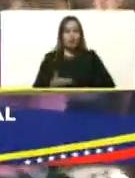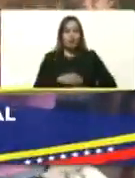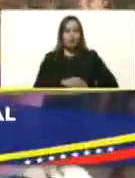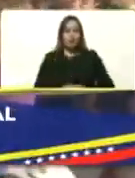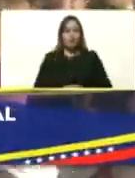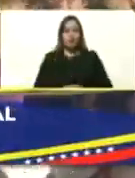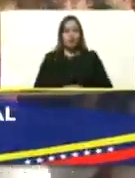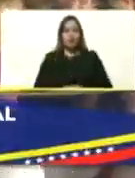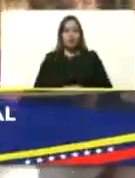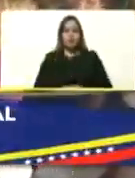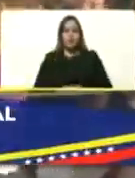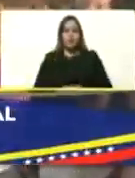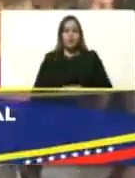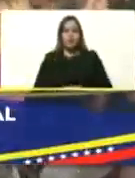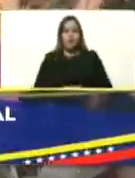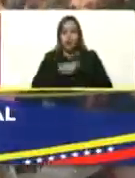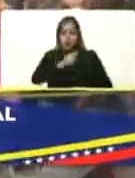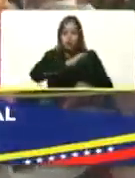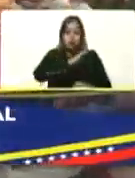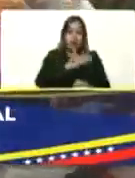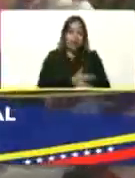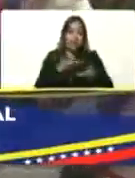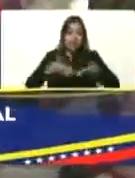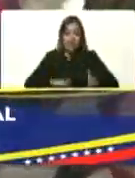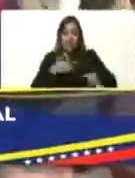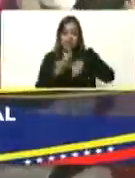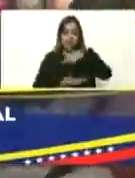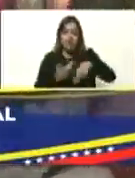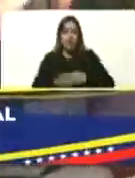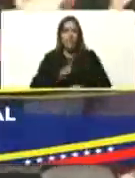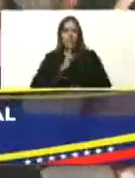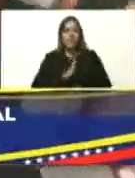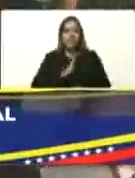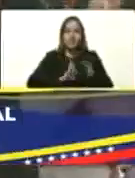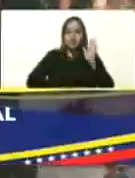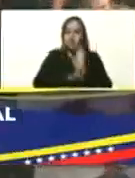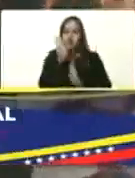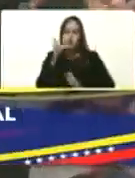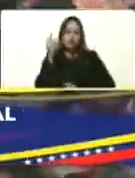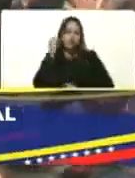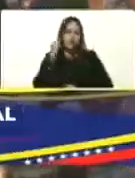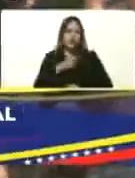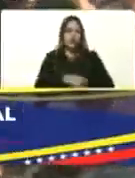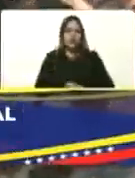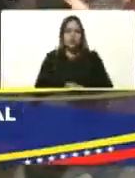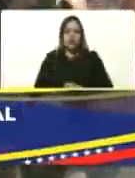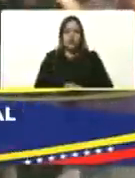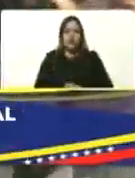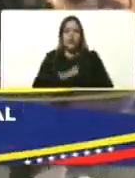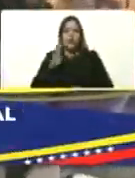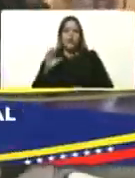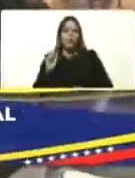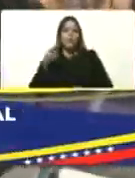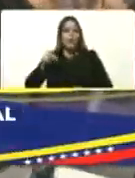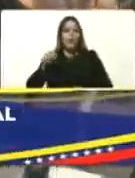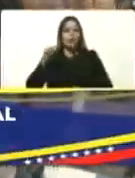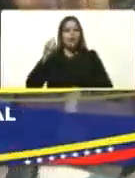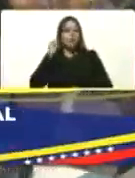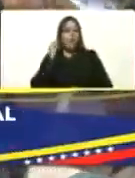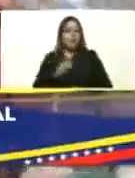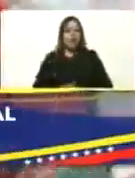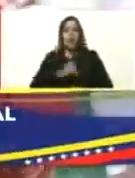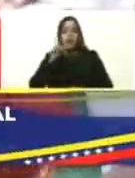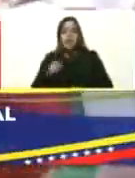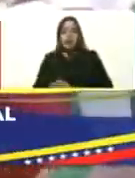como nace y se fortalece en revolución el Banco del Desarrollo de la Mujer, Ban Mujer, así como el programa